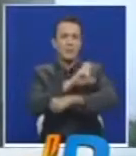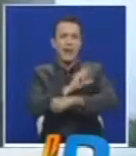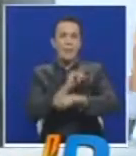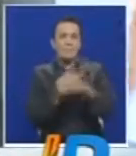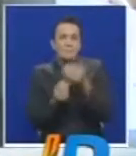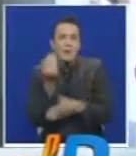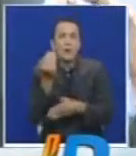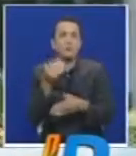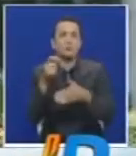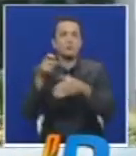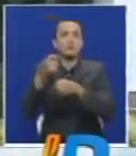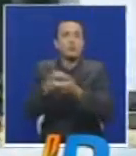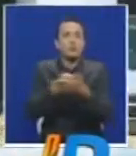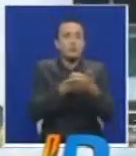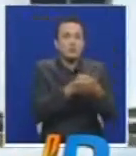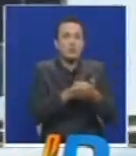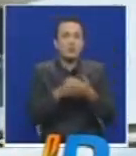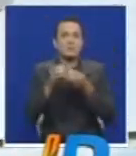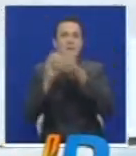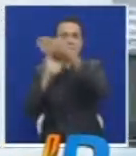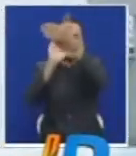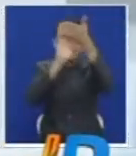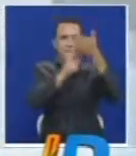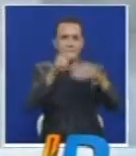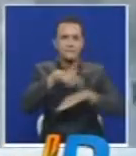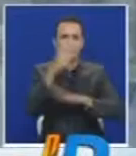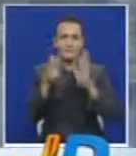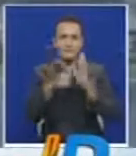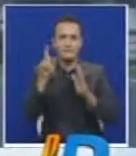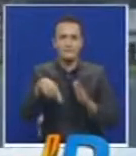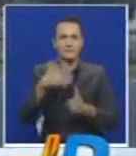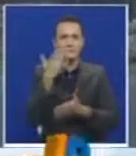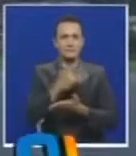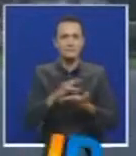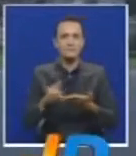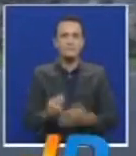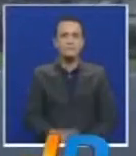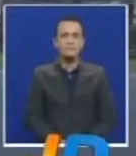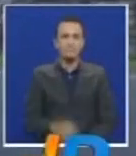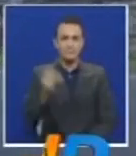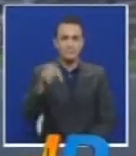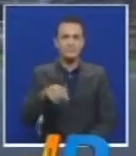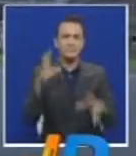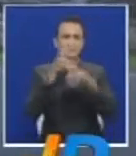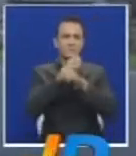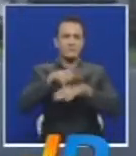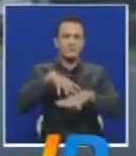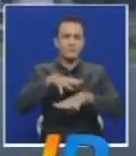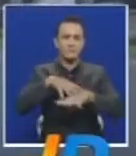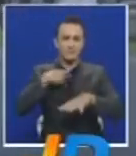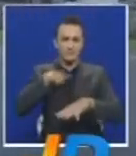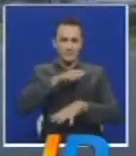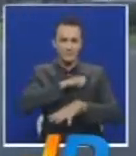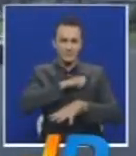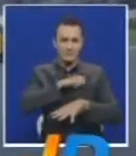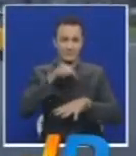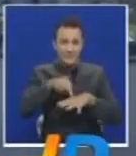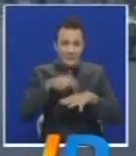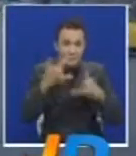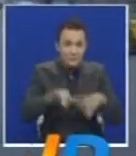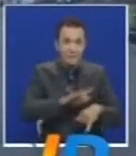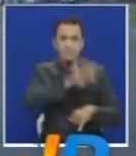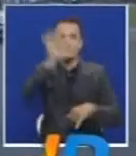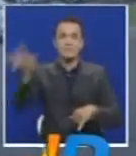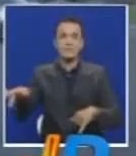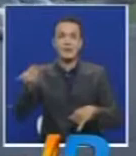la remodelación de las sedes administrativa y deportiva. Esta noche desde Barcelona, España, antes de trasladarnos al territorio francés,